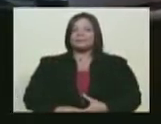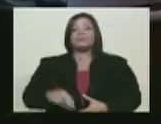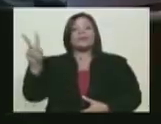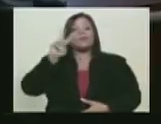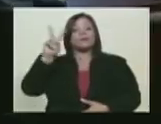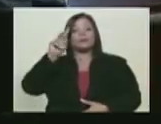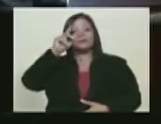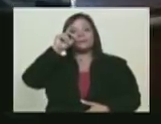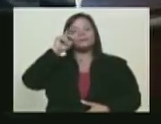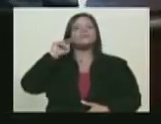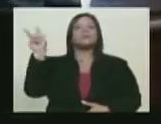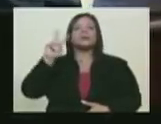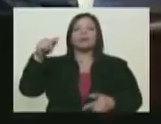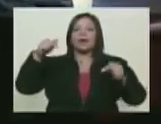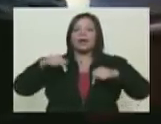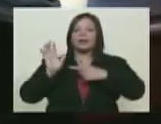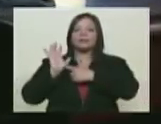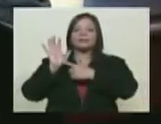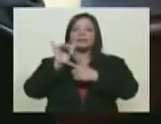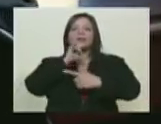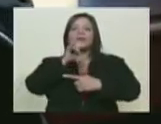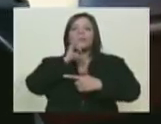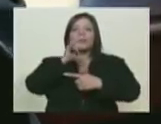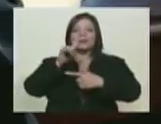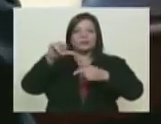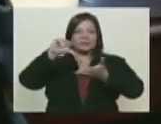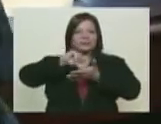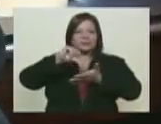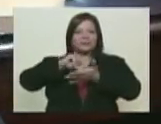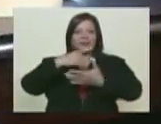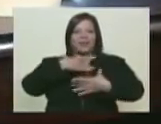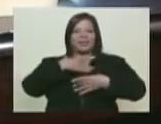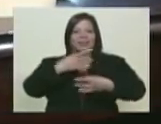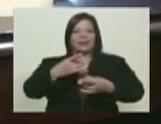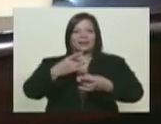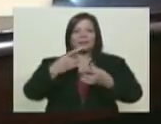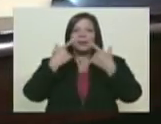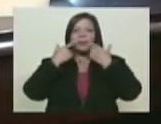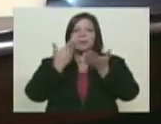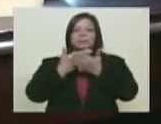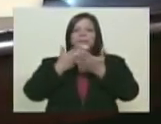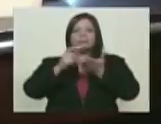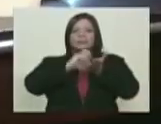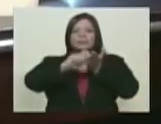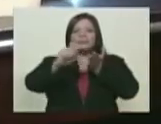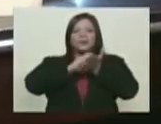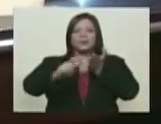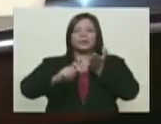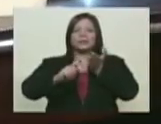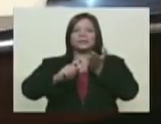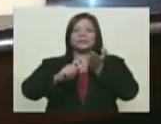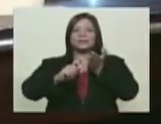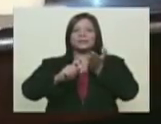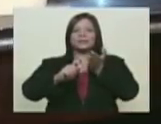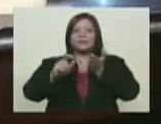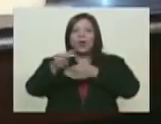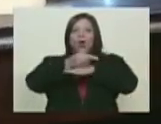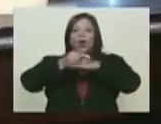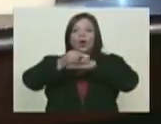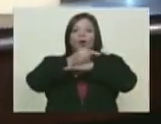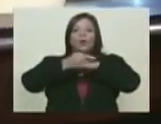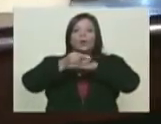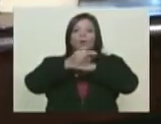Venezuela. Nosotros acá tenemos información local que es de interés. Vamos a ver la siguiente nota. Los